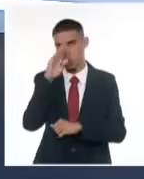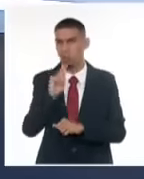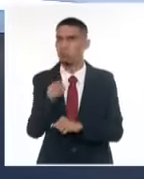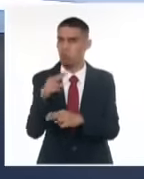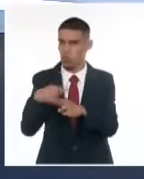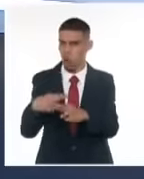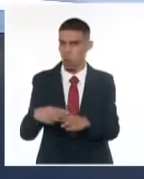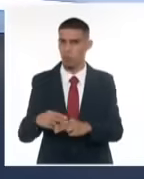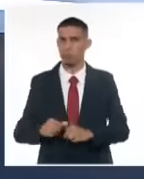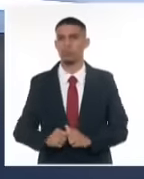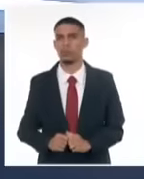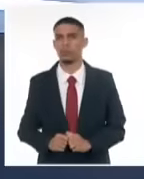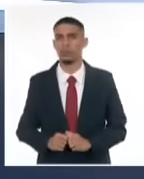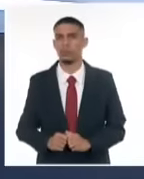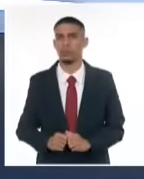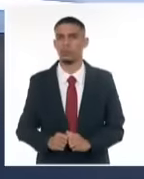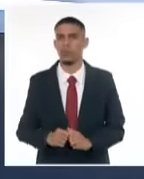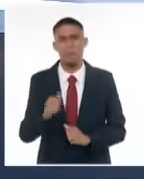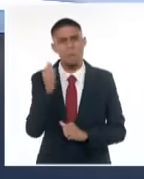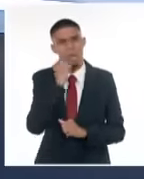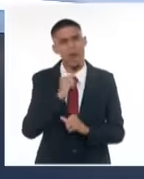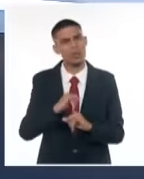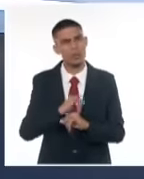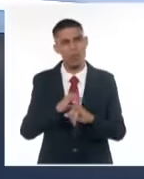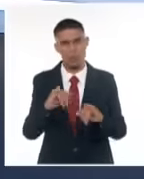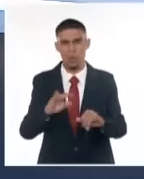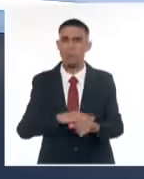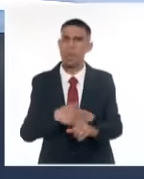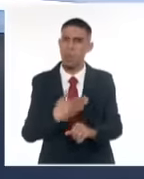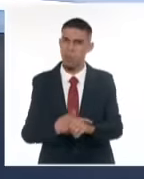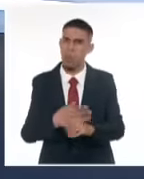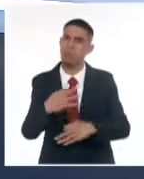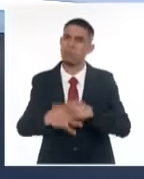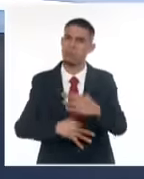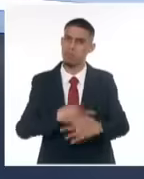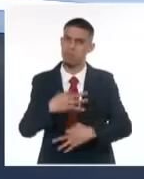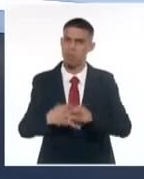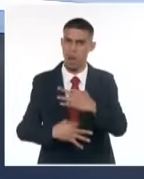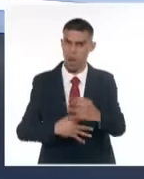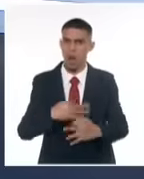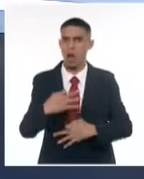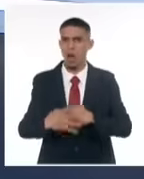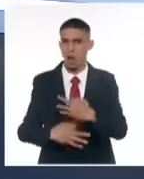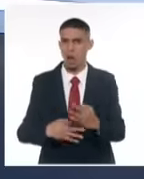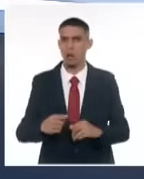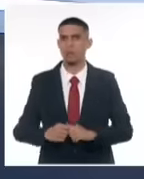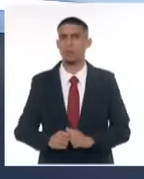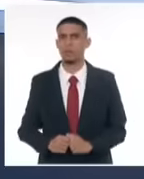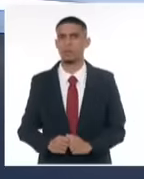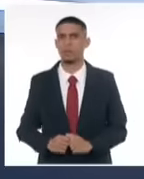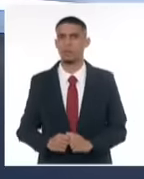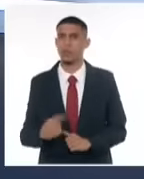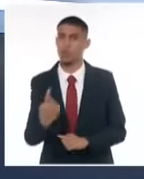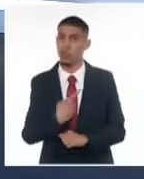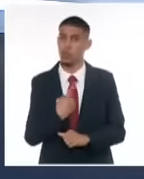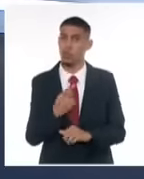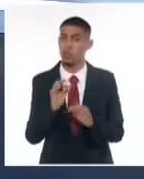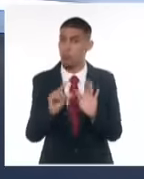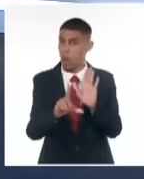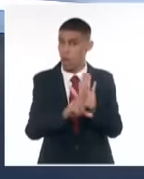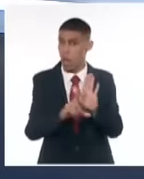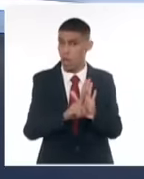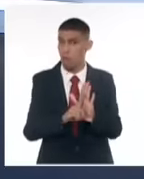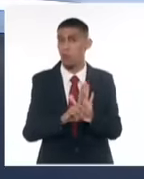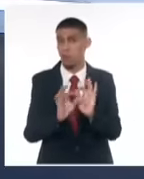nombres. Vamos a brindar mucha más información en el momento oportuno y lo vamos a hacer acorde a los requerimientos que establece la ley.